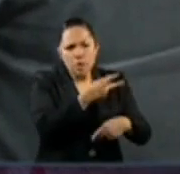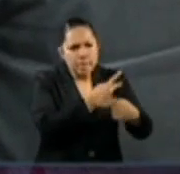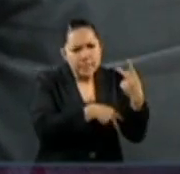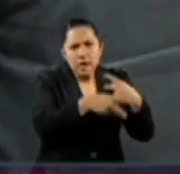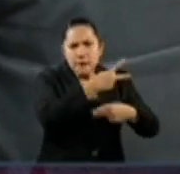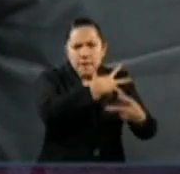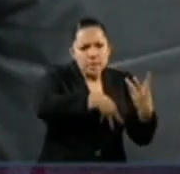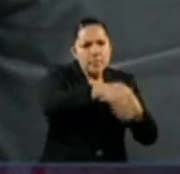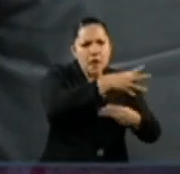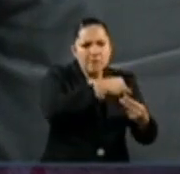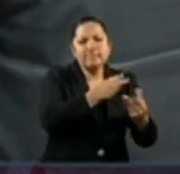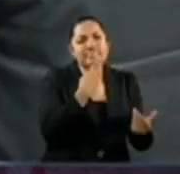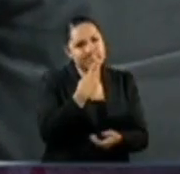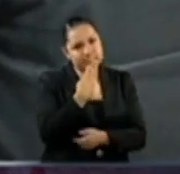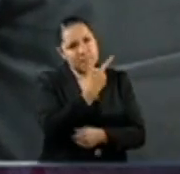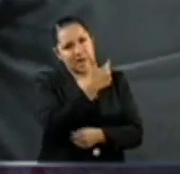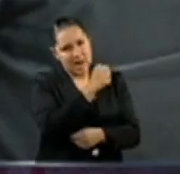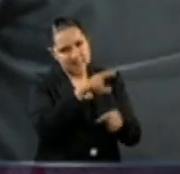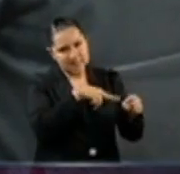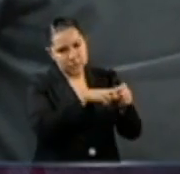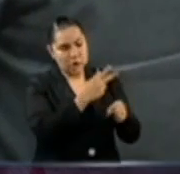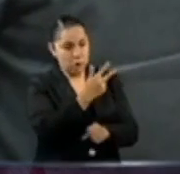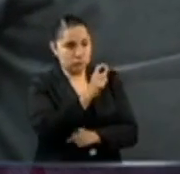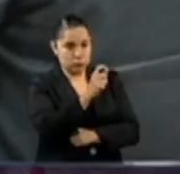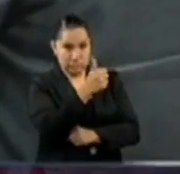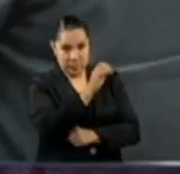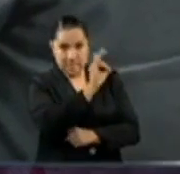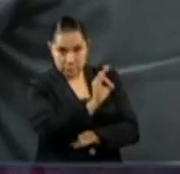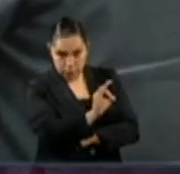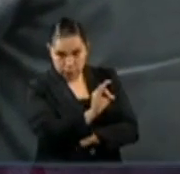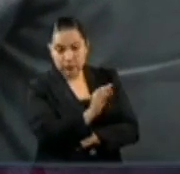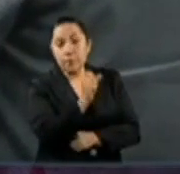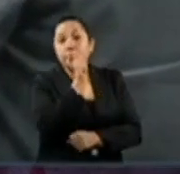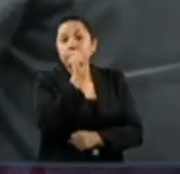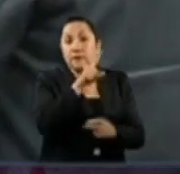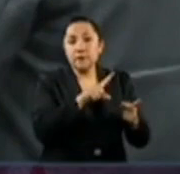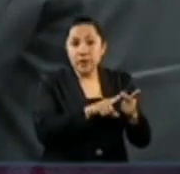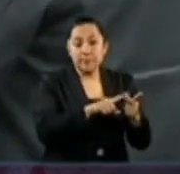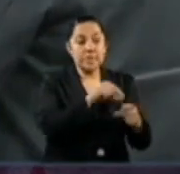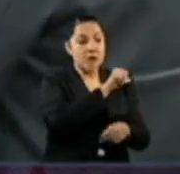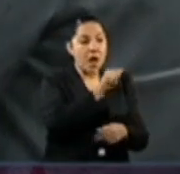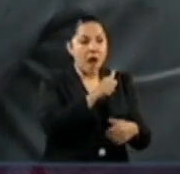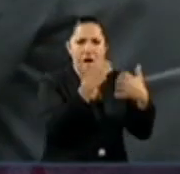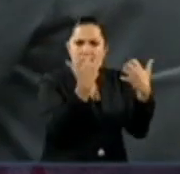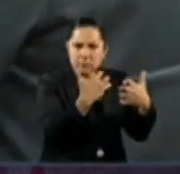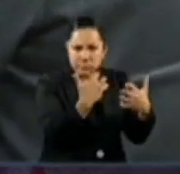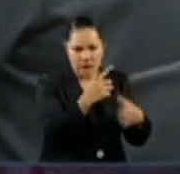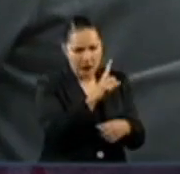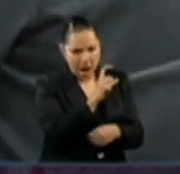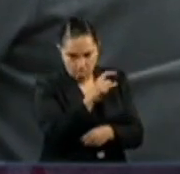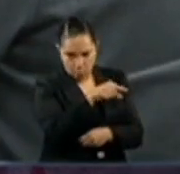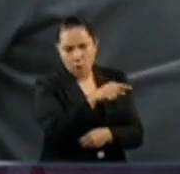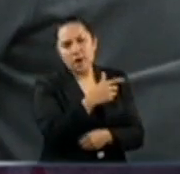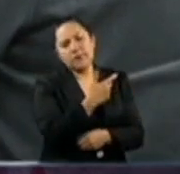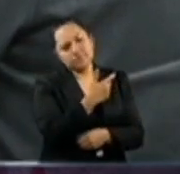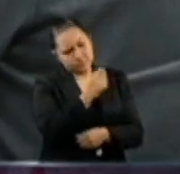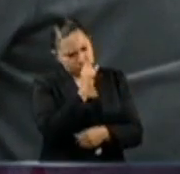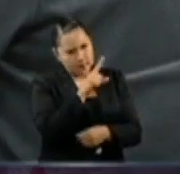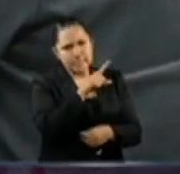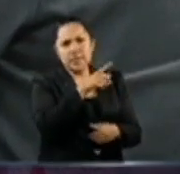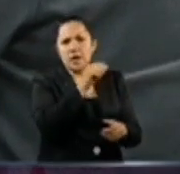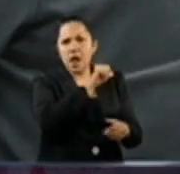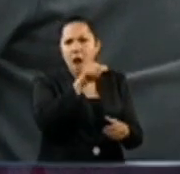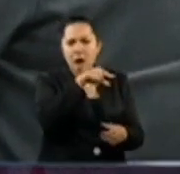como fuente el gas natural, 8.6% fue generada con hidroeléctrica, 7.2% mediante quema